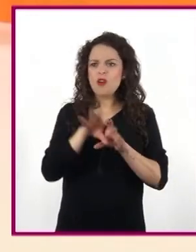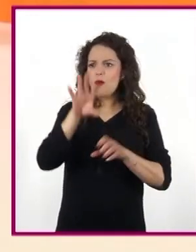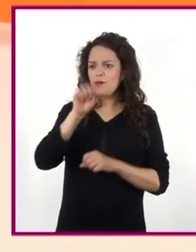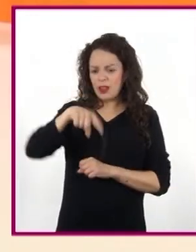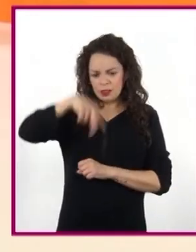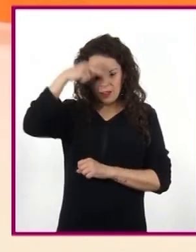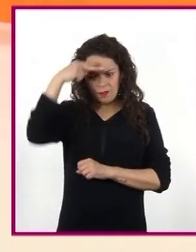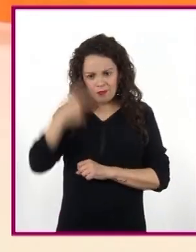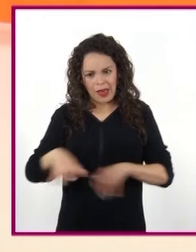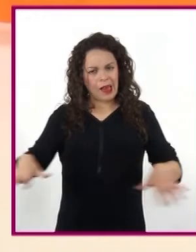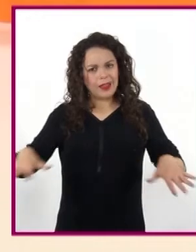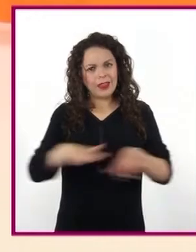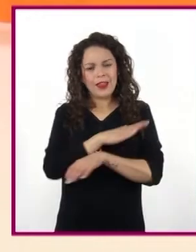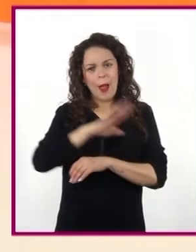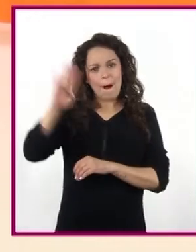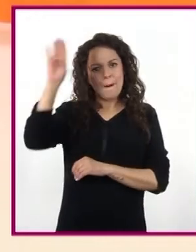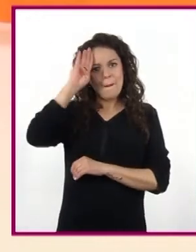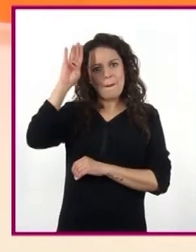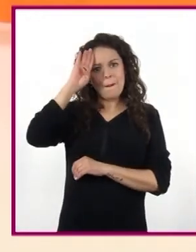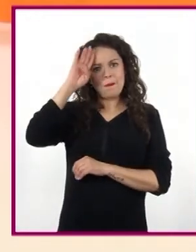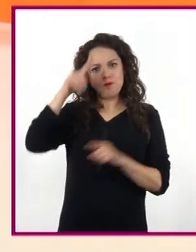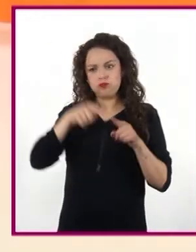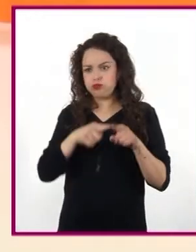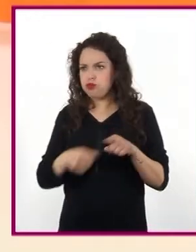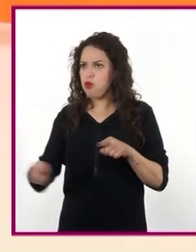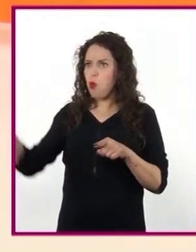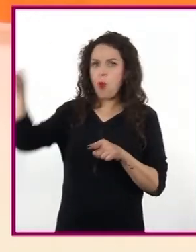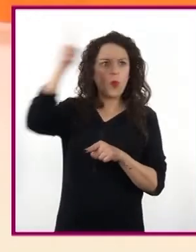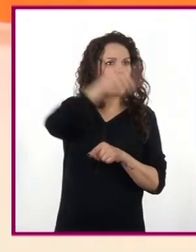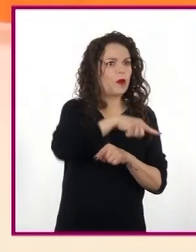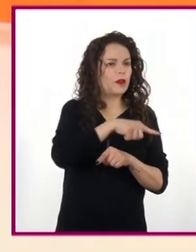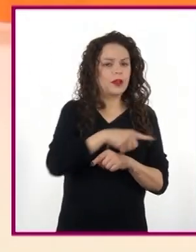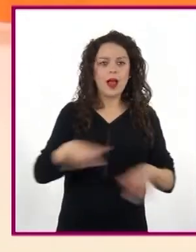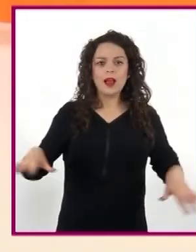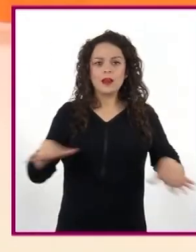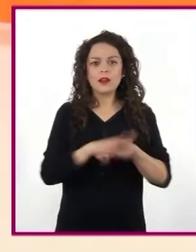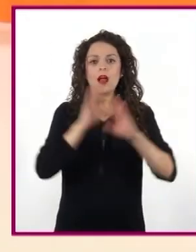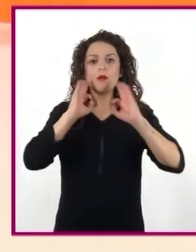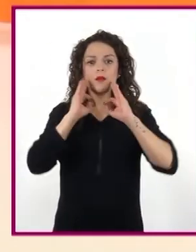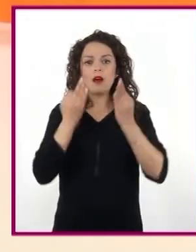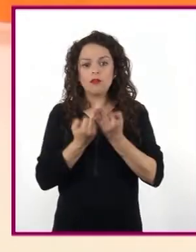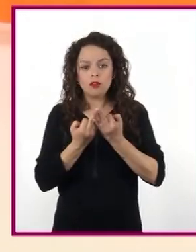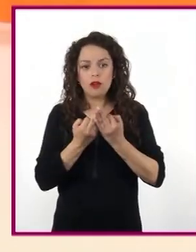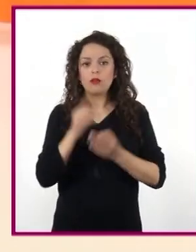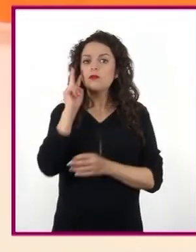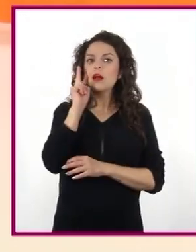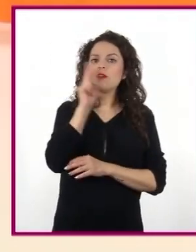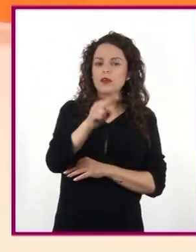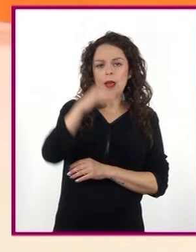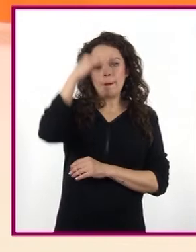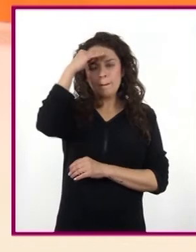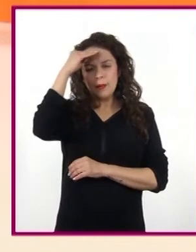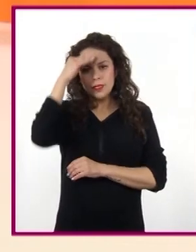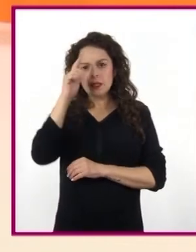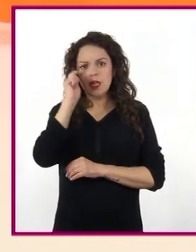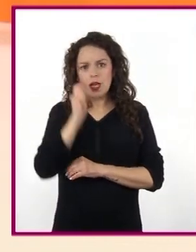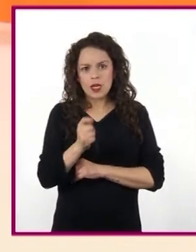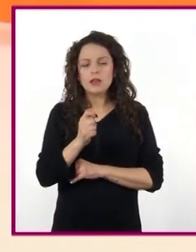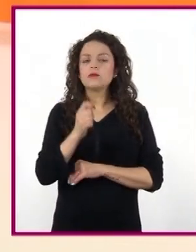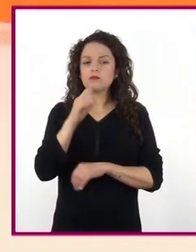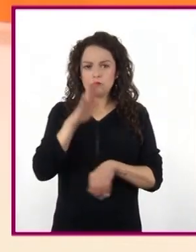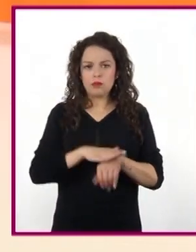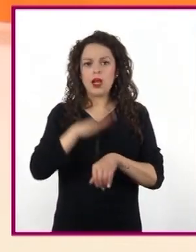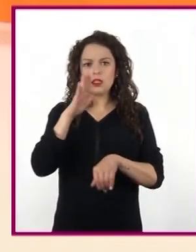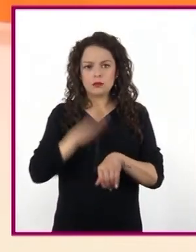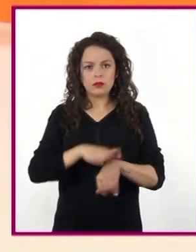de 180 grados y transformó la visión de la minoría criolla hacia la obtención de cada vez